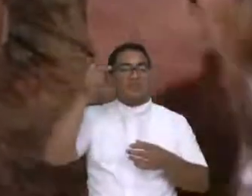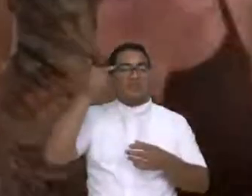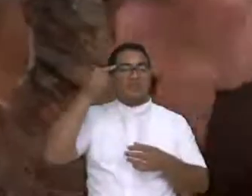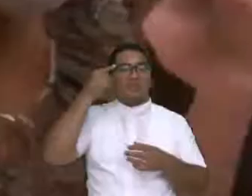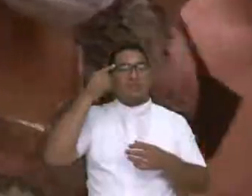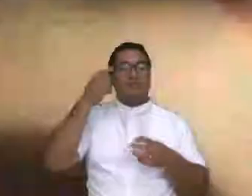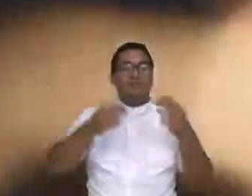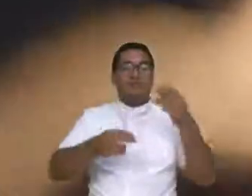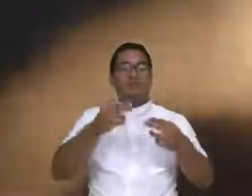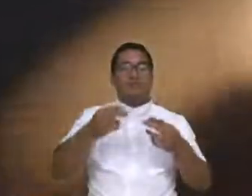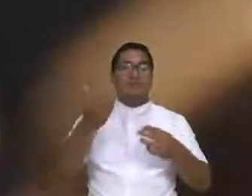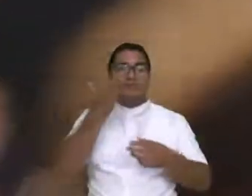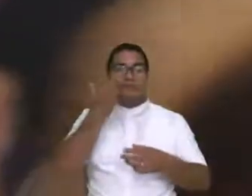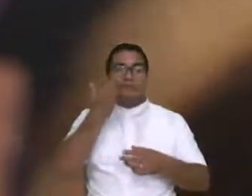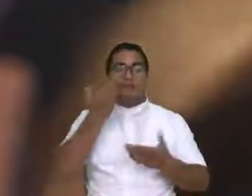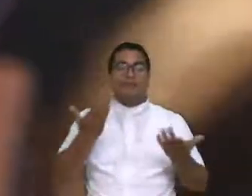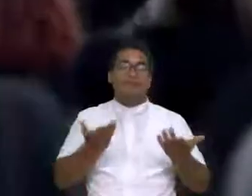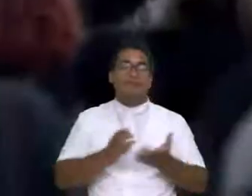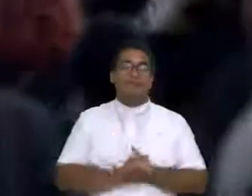de contagios.